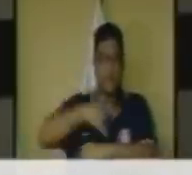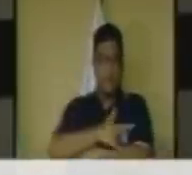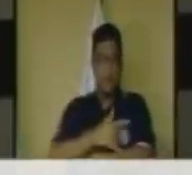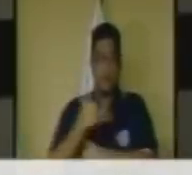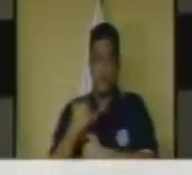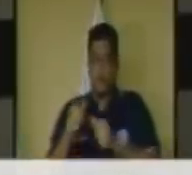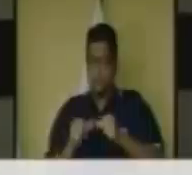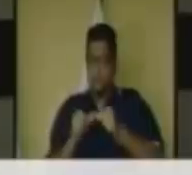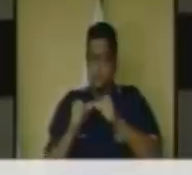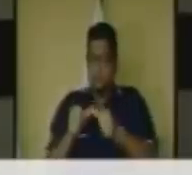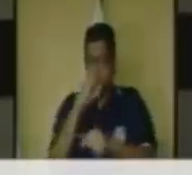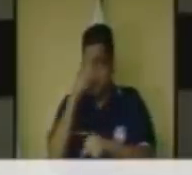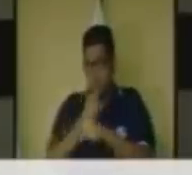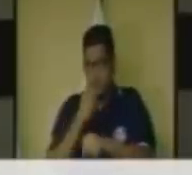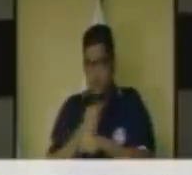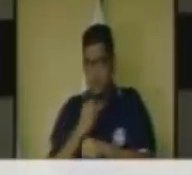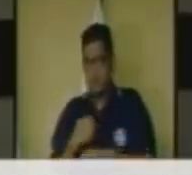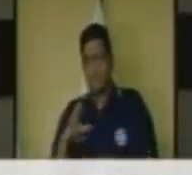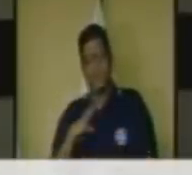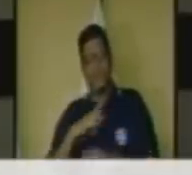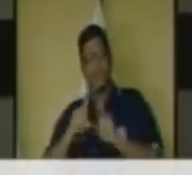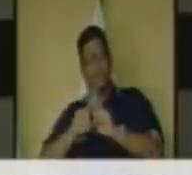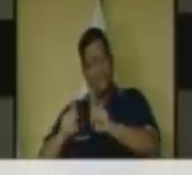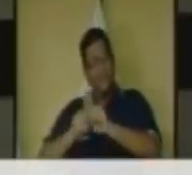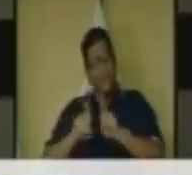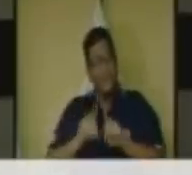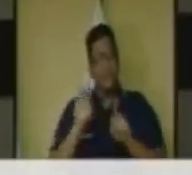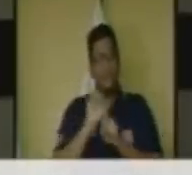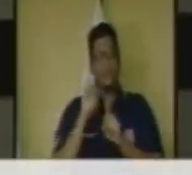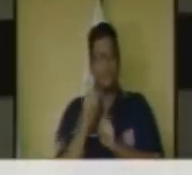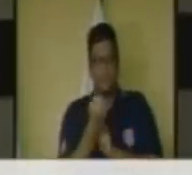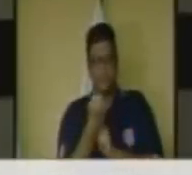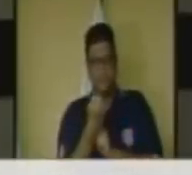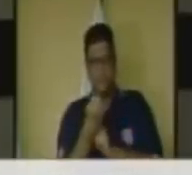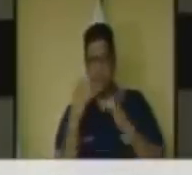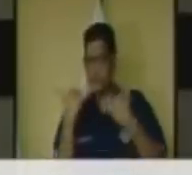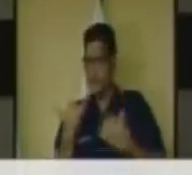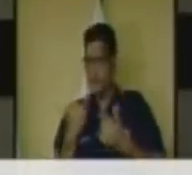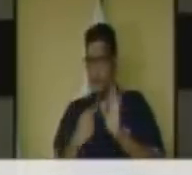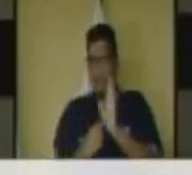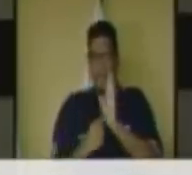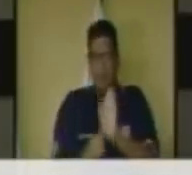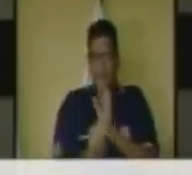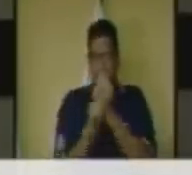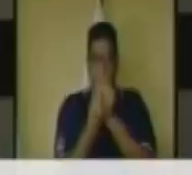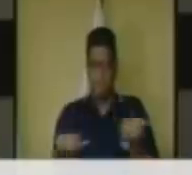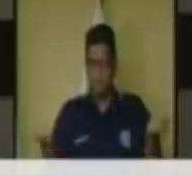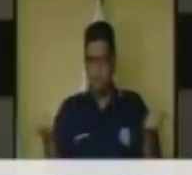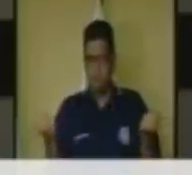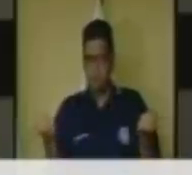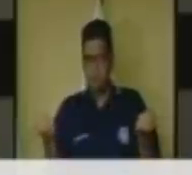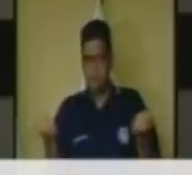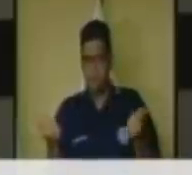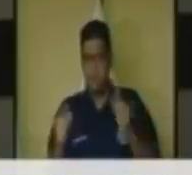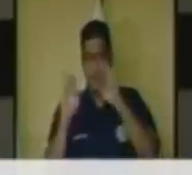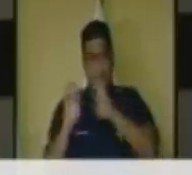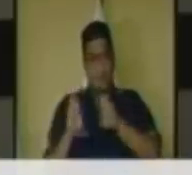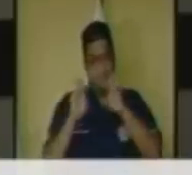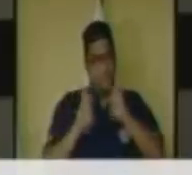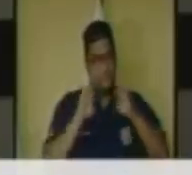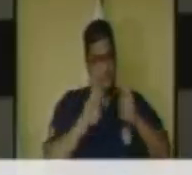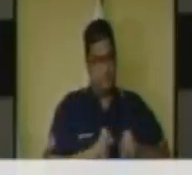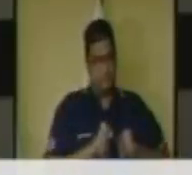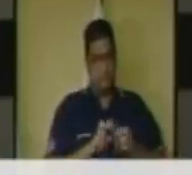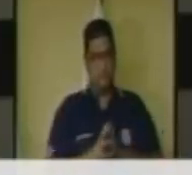diferentes escenarios en los cuales presentamos ya soluciones para las tripulaciones y pasajeros en los